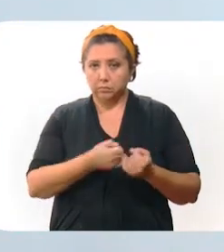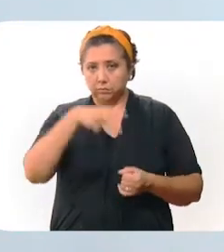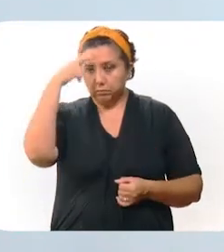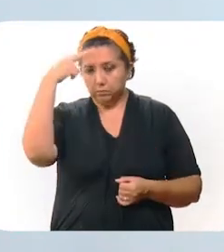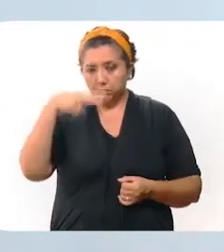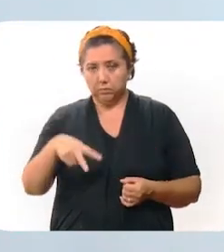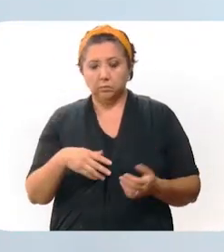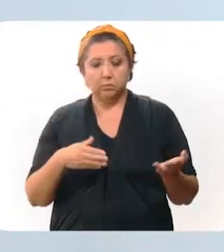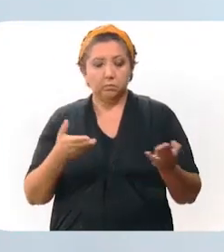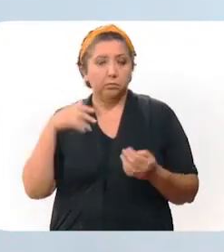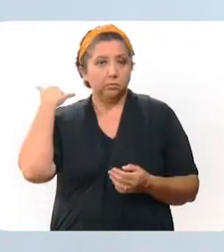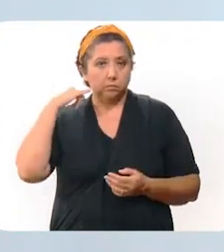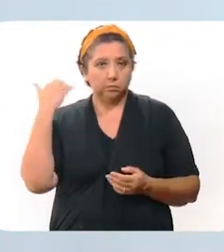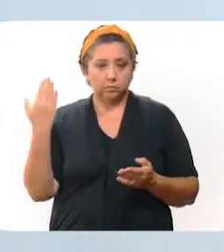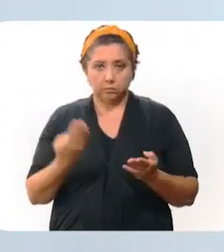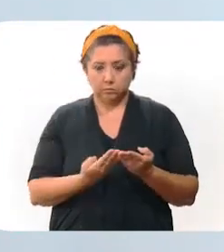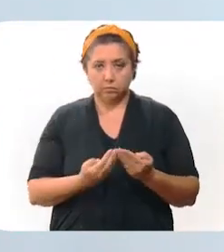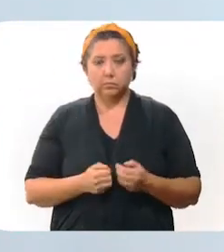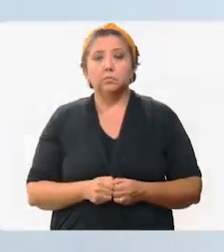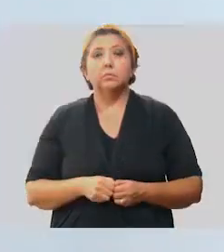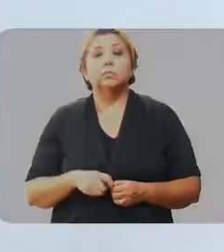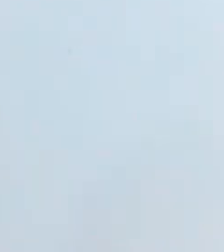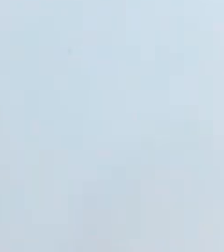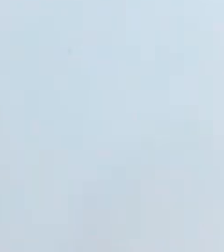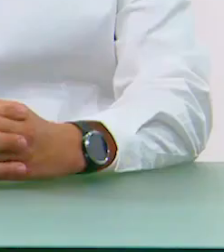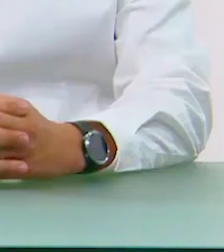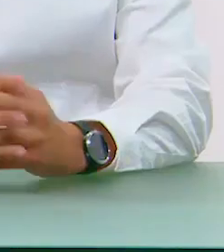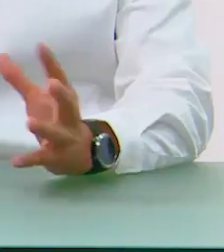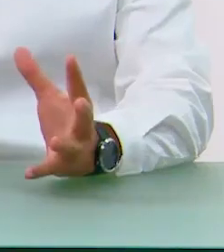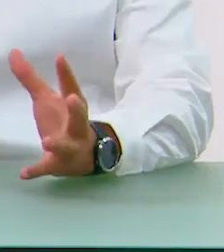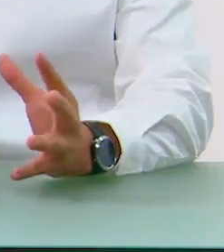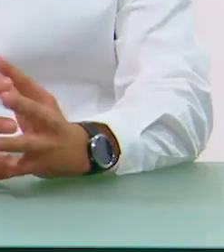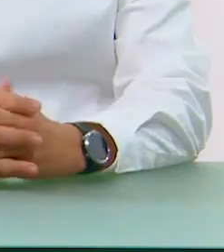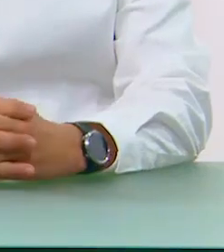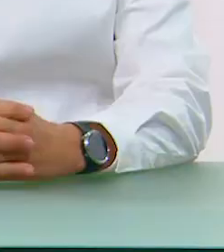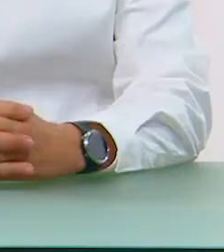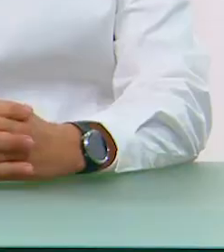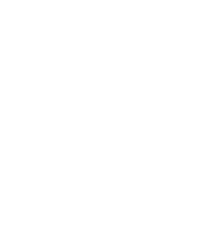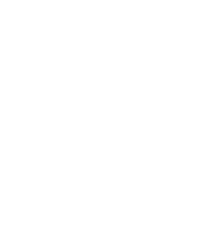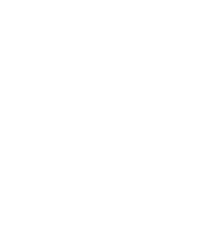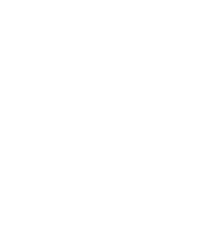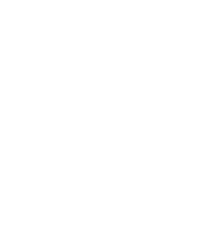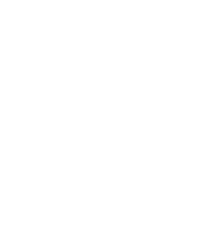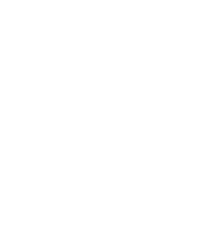homologar las fechas de presentación con el semáforo quincenal del gobierno federal. Muchas gracias.